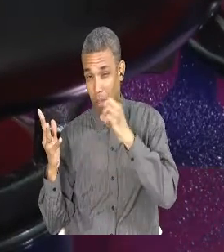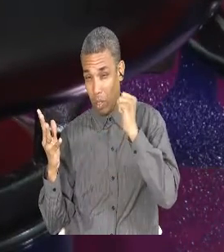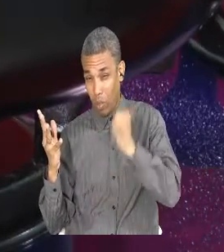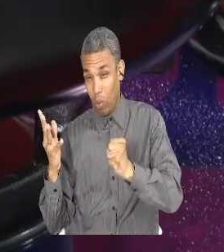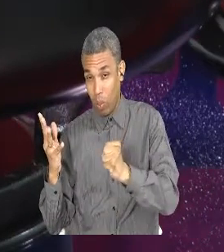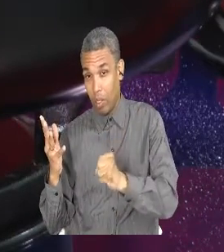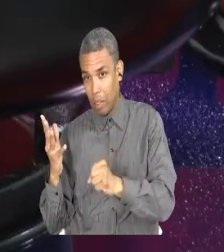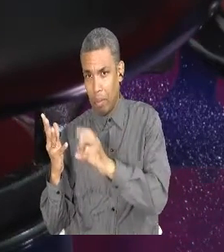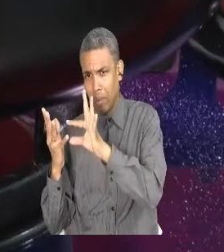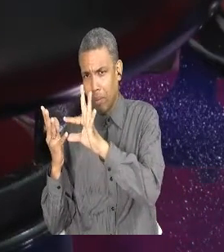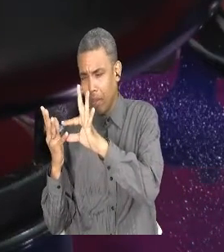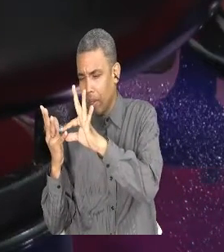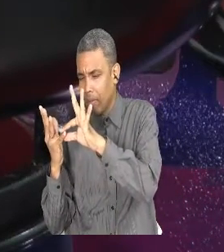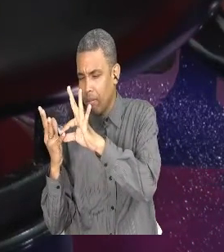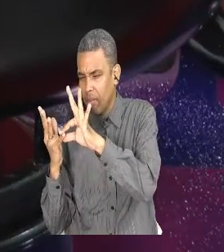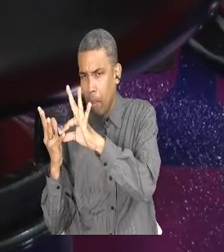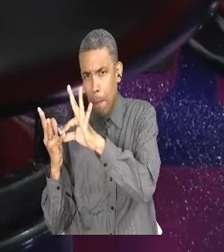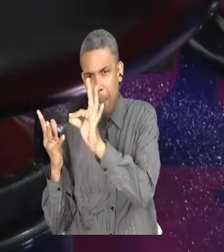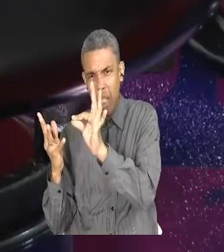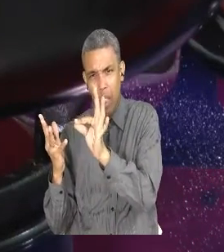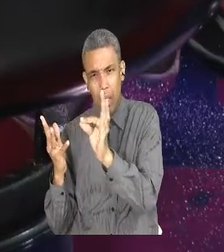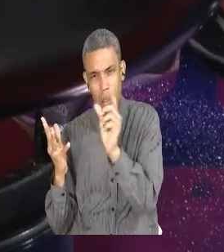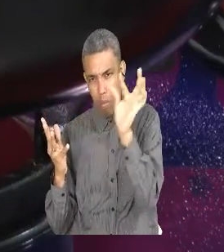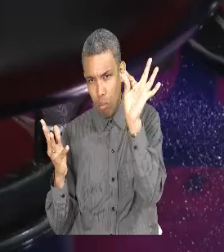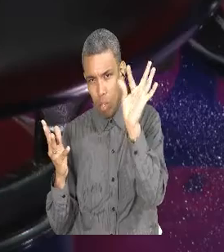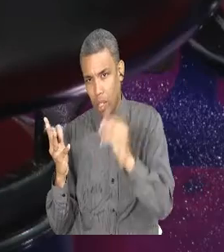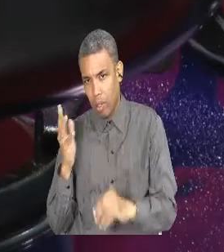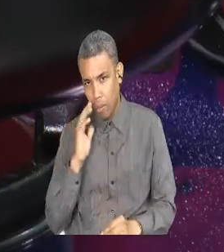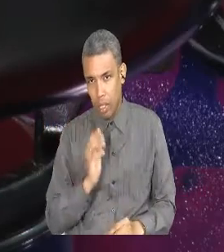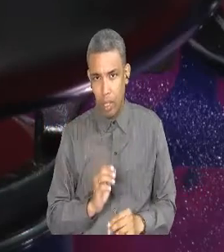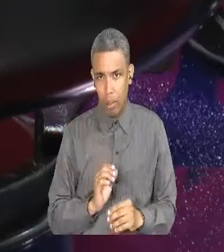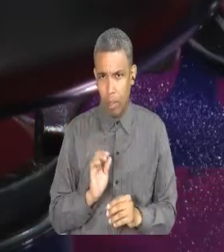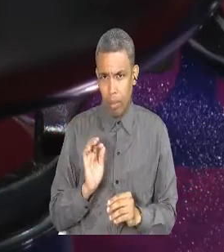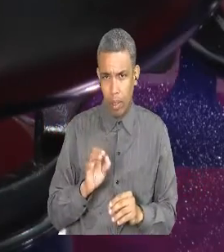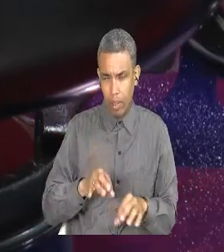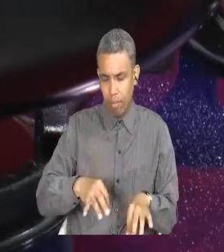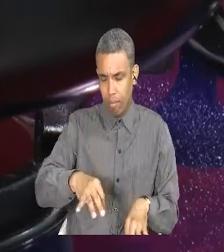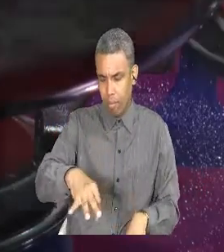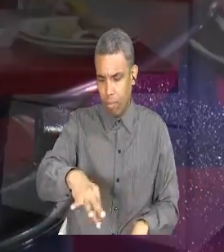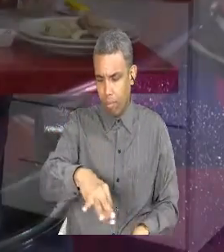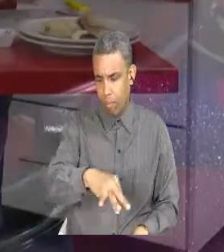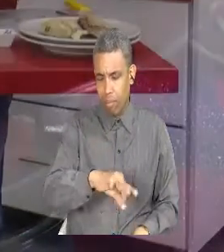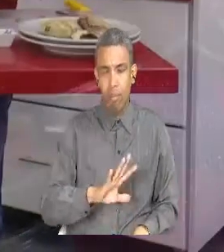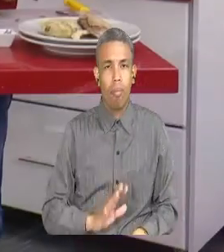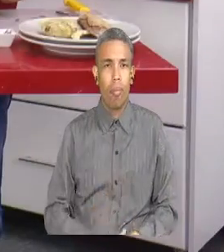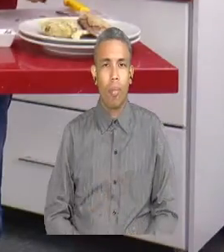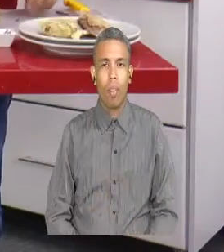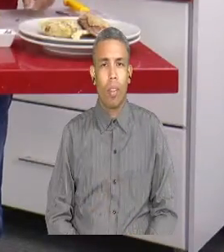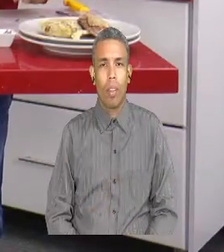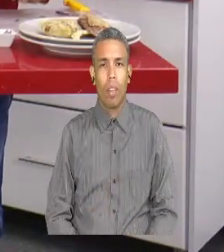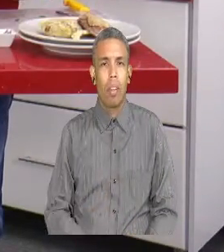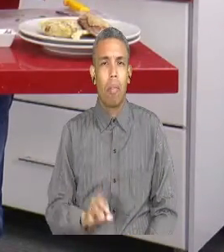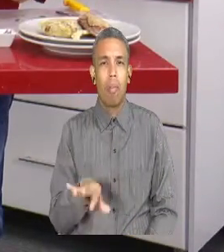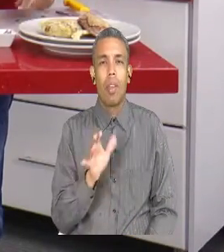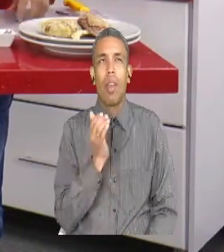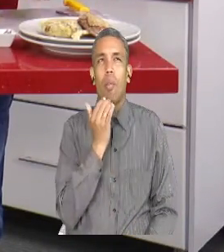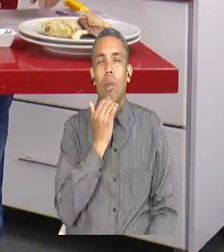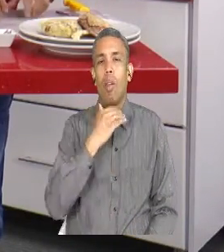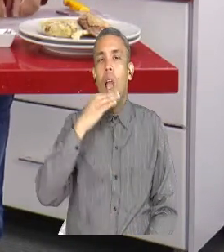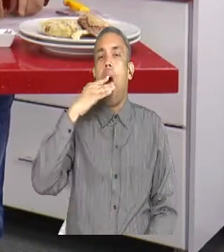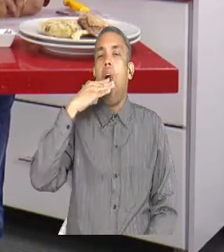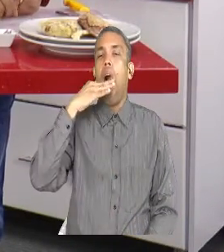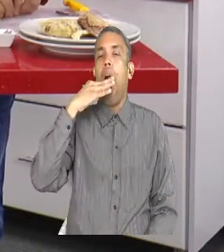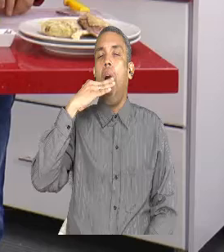Las vamos a picar, solo las hojitas. La hierbabuena es un tipo de menta,